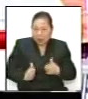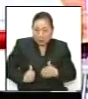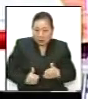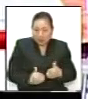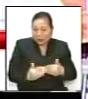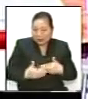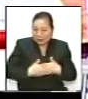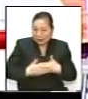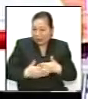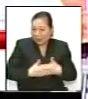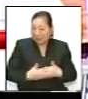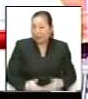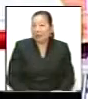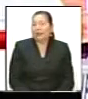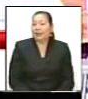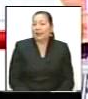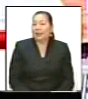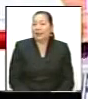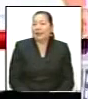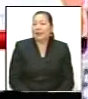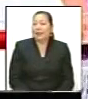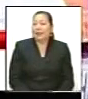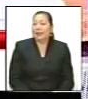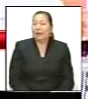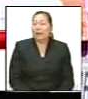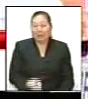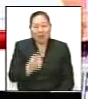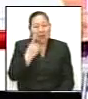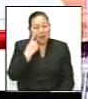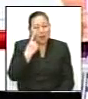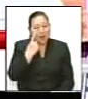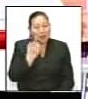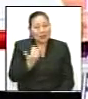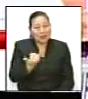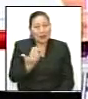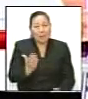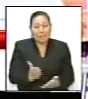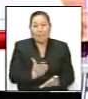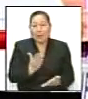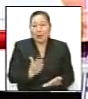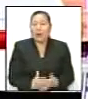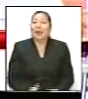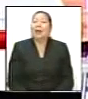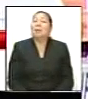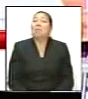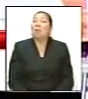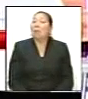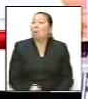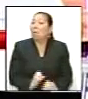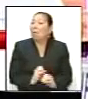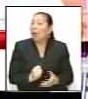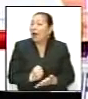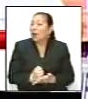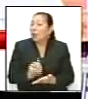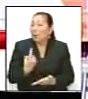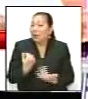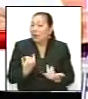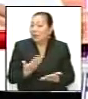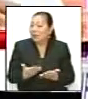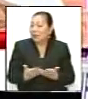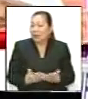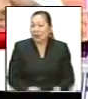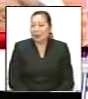Presidente. El ingeniero conoce esta problemática y sin embargo no ha llegado ayuda para este